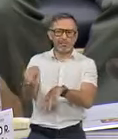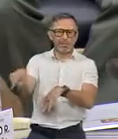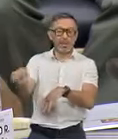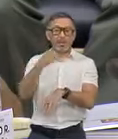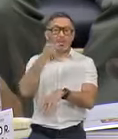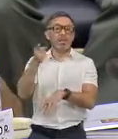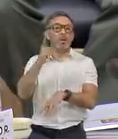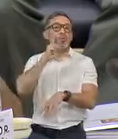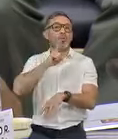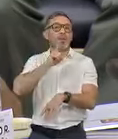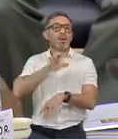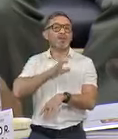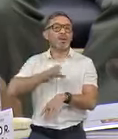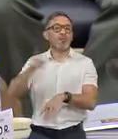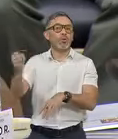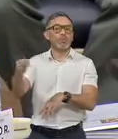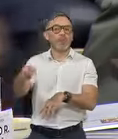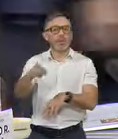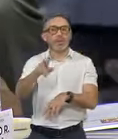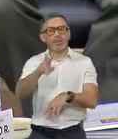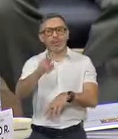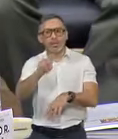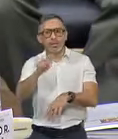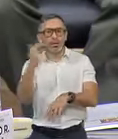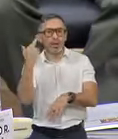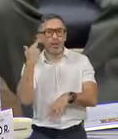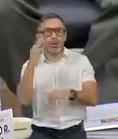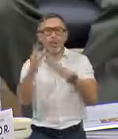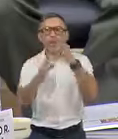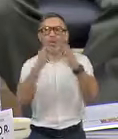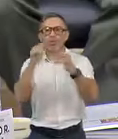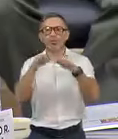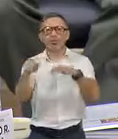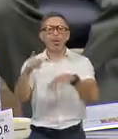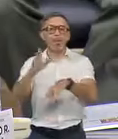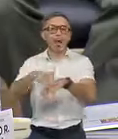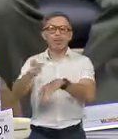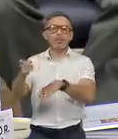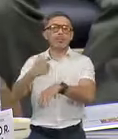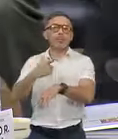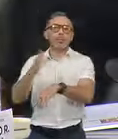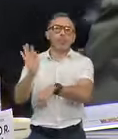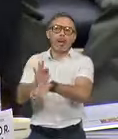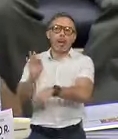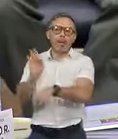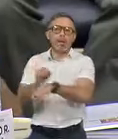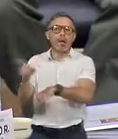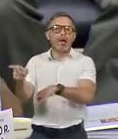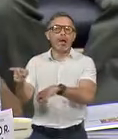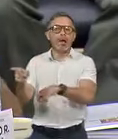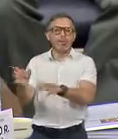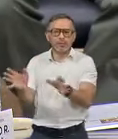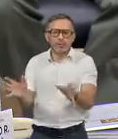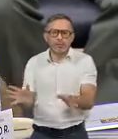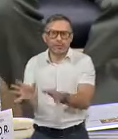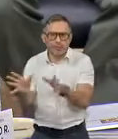tiene preferencia en los medios, que se le está respaldando, que se le está